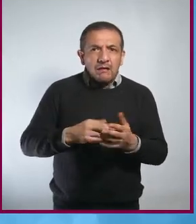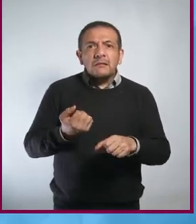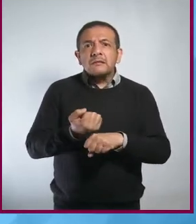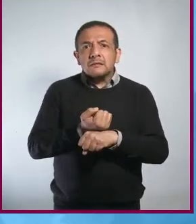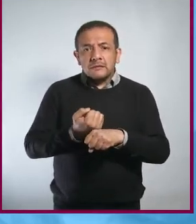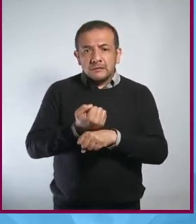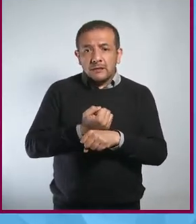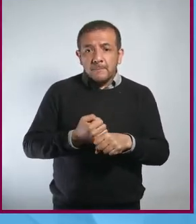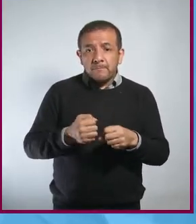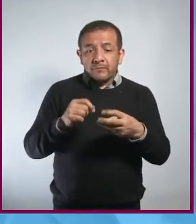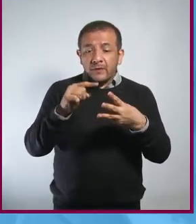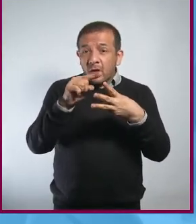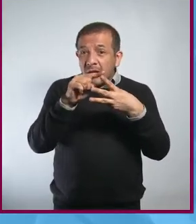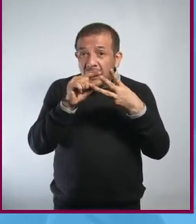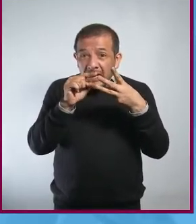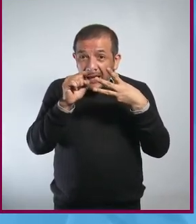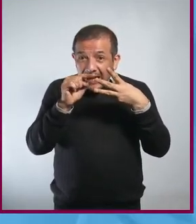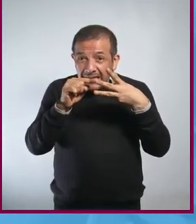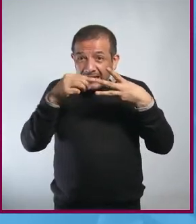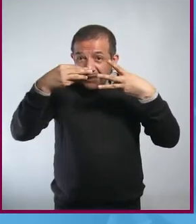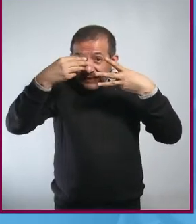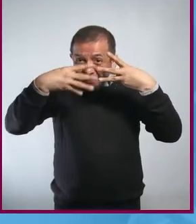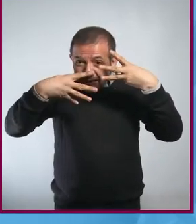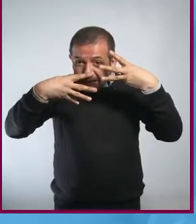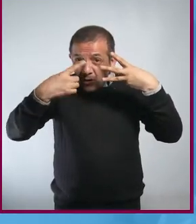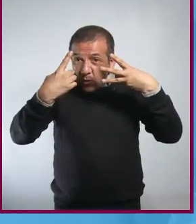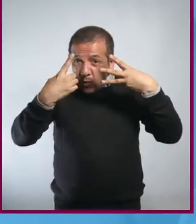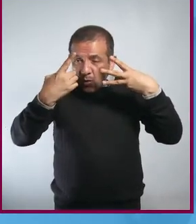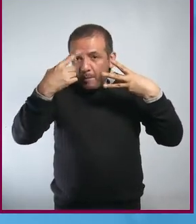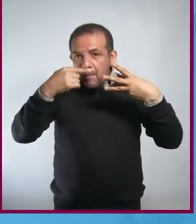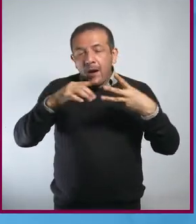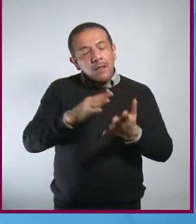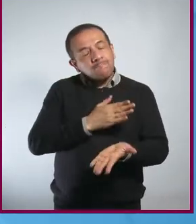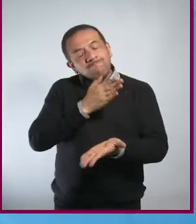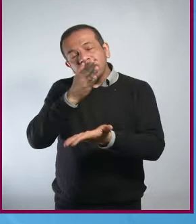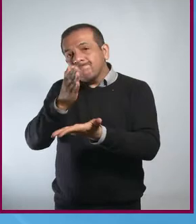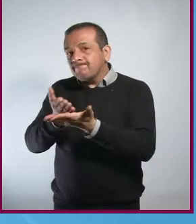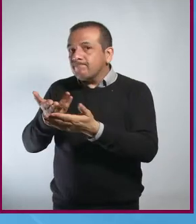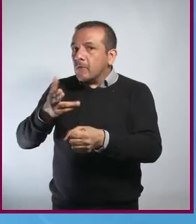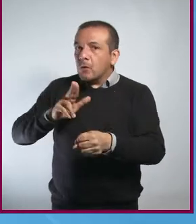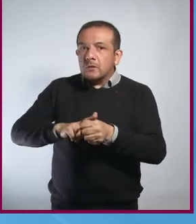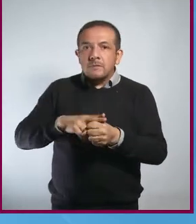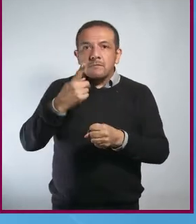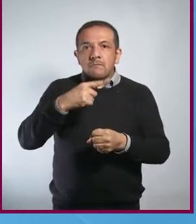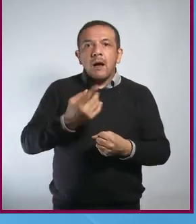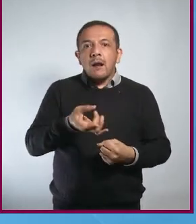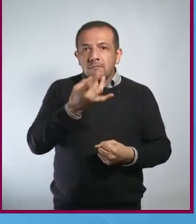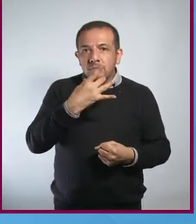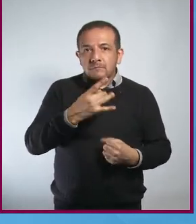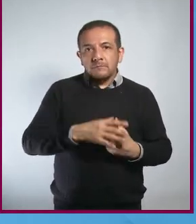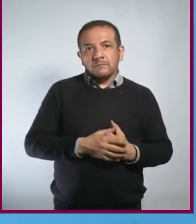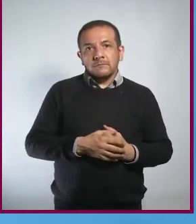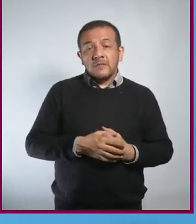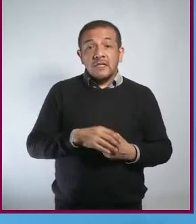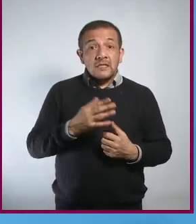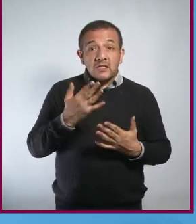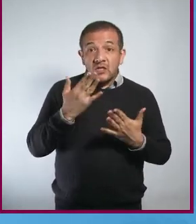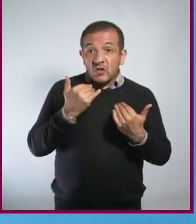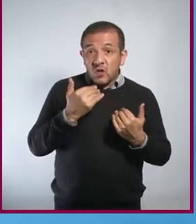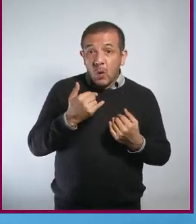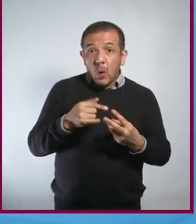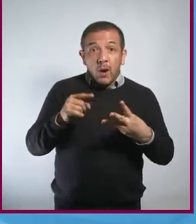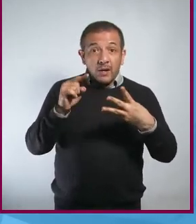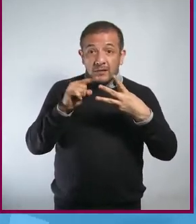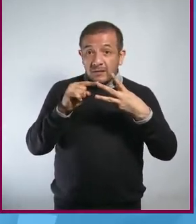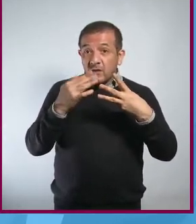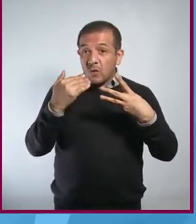sangrado. Basta un solo signo de alarma para acudir inmediatamente a los servicios de salud. Si no hay signos